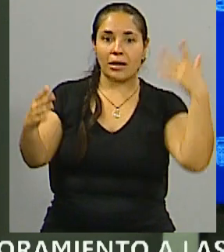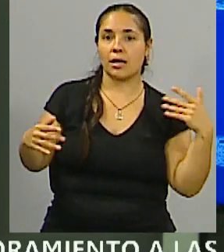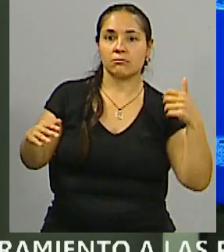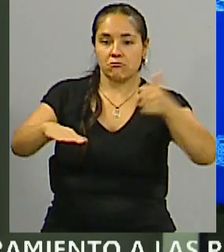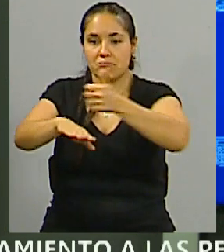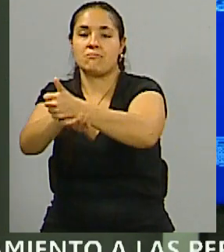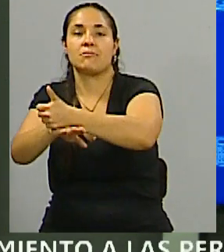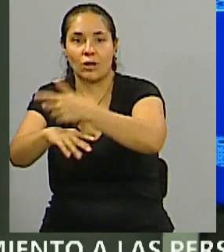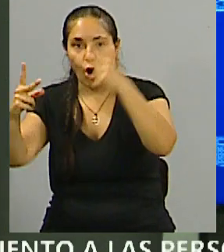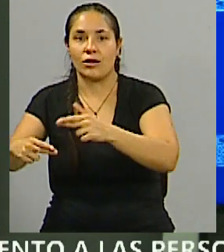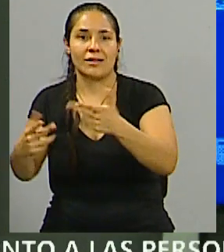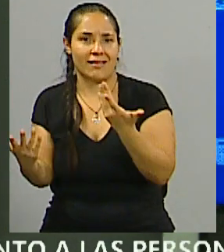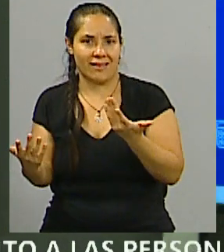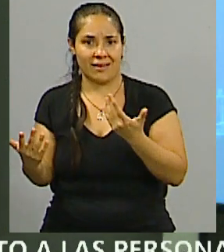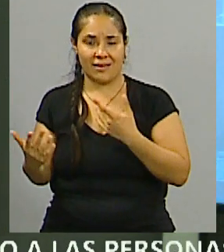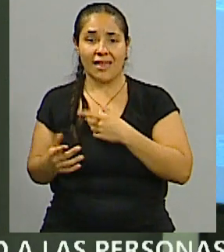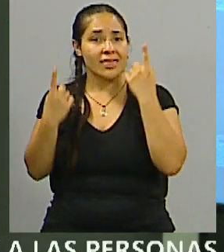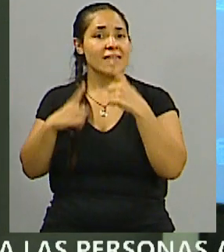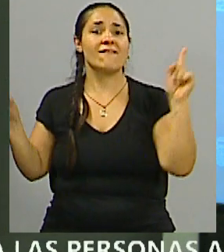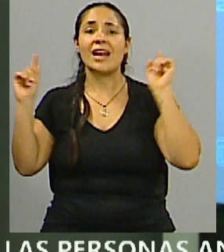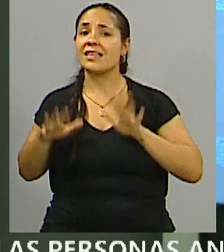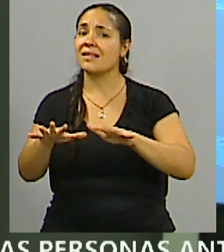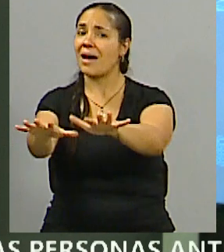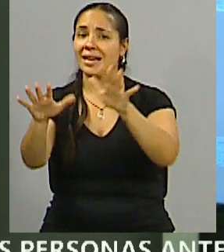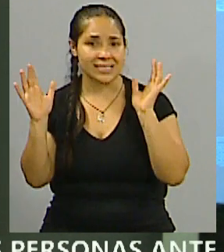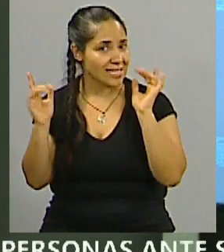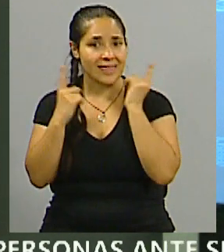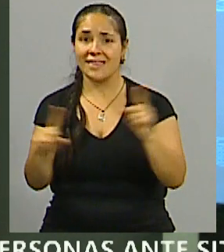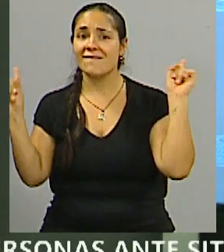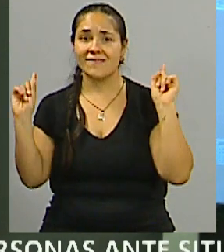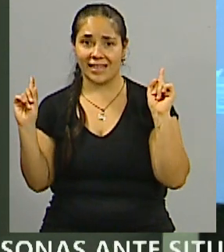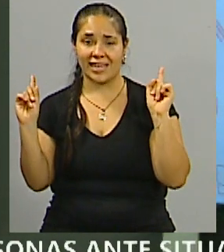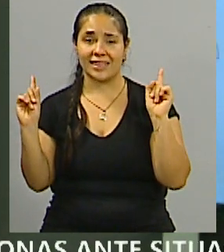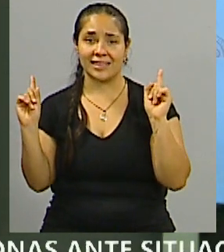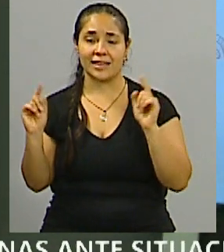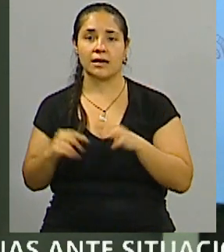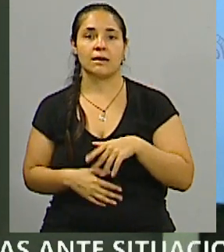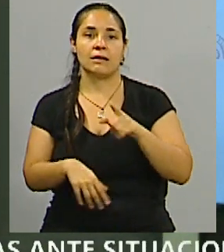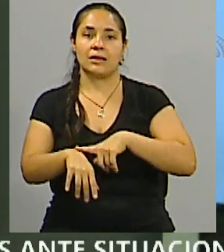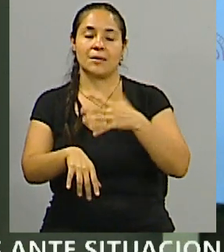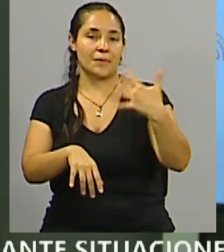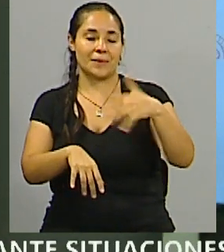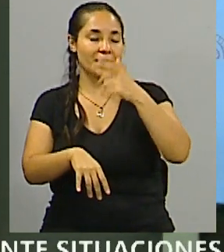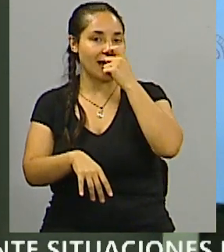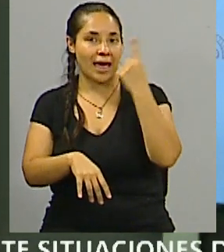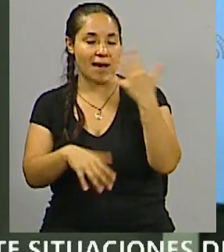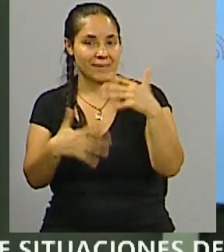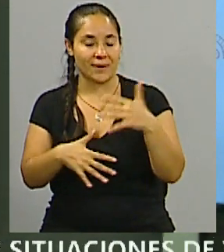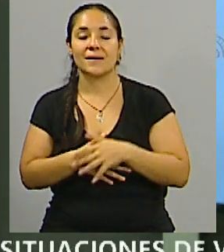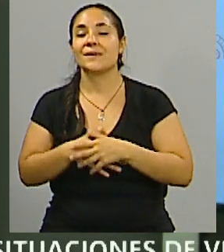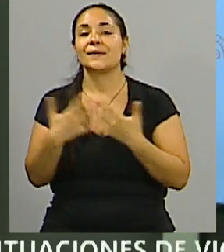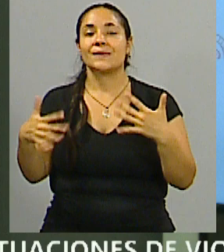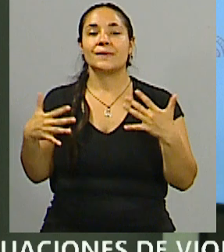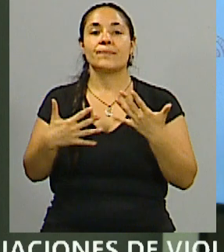lo que ocurre cuando hay una marcha? Sí. Doctora, la verdad es que el tiempo es tirano en televisión, pero